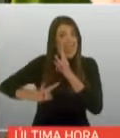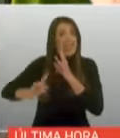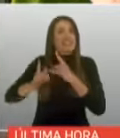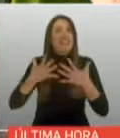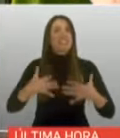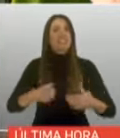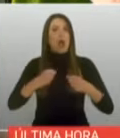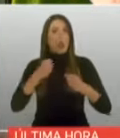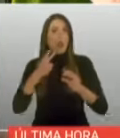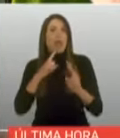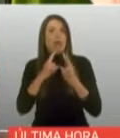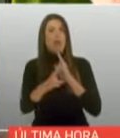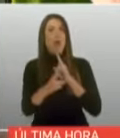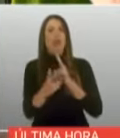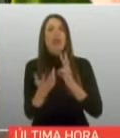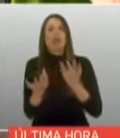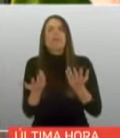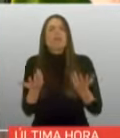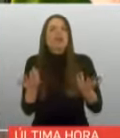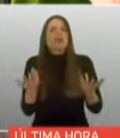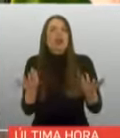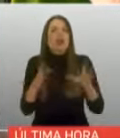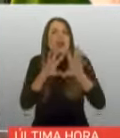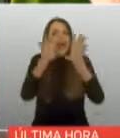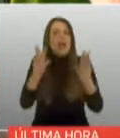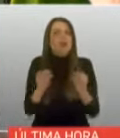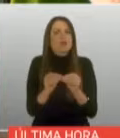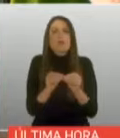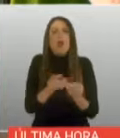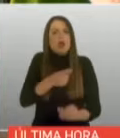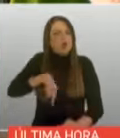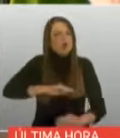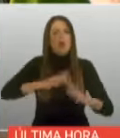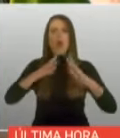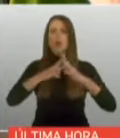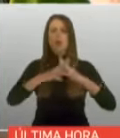iniciativa que liderará el vicepresidente Marín. El presidente de la